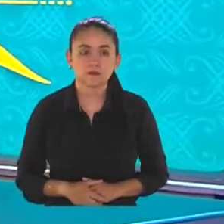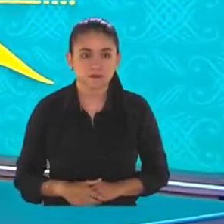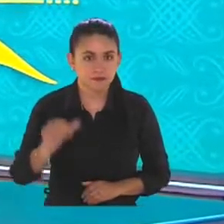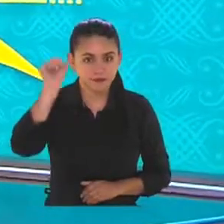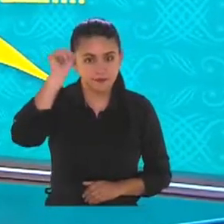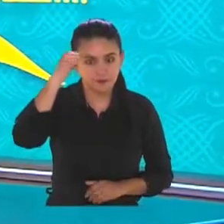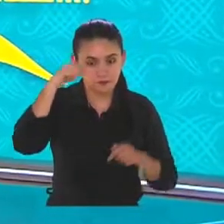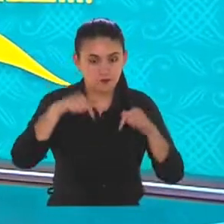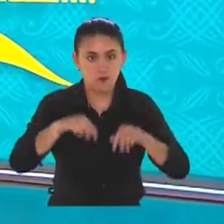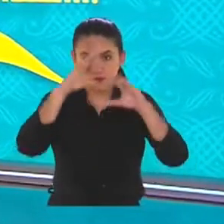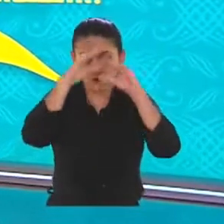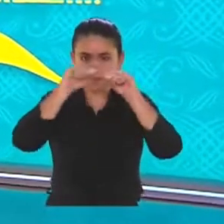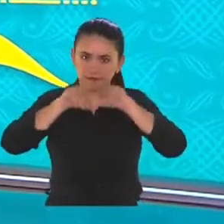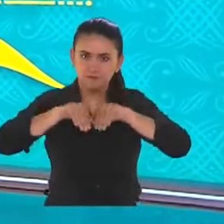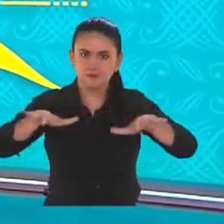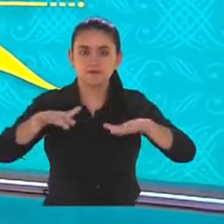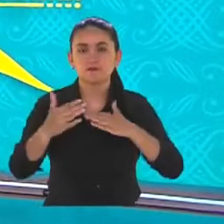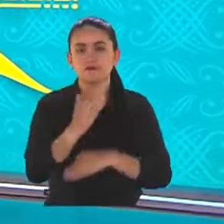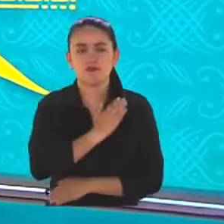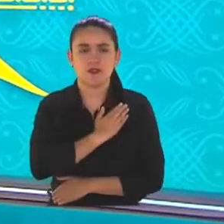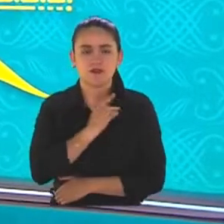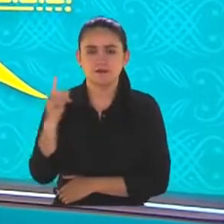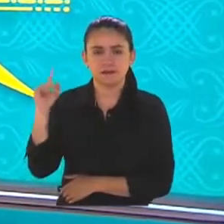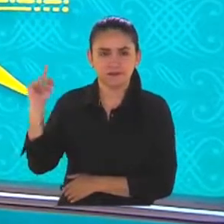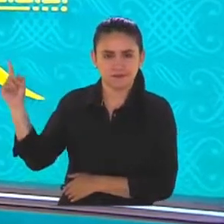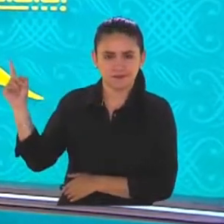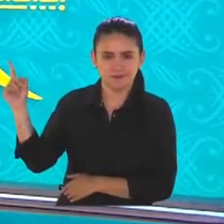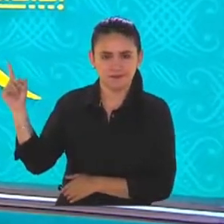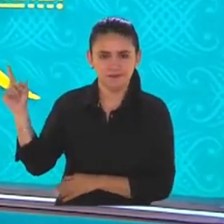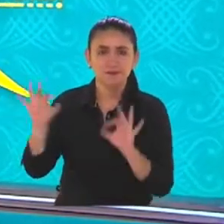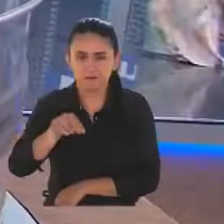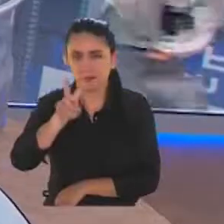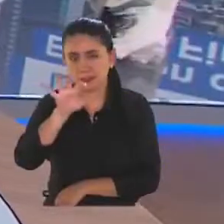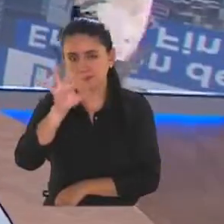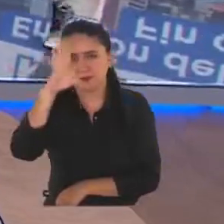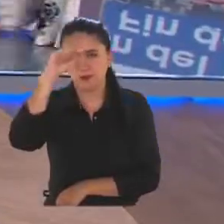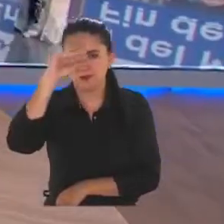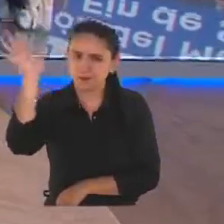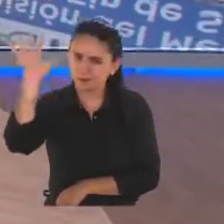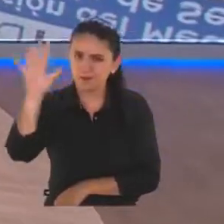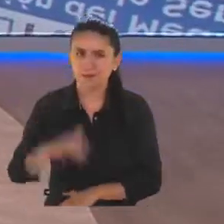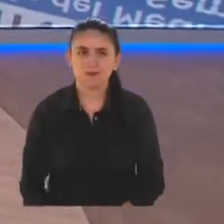que esta noche tendremos un nuevo capítulo en Dejémonos de Vargas, la familia que más nos entretiene los...